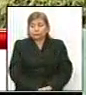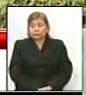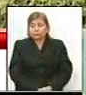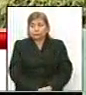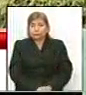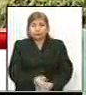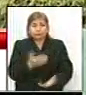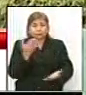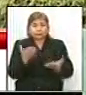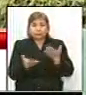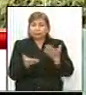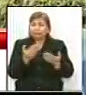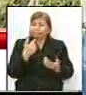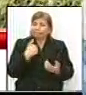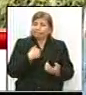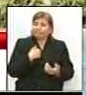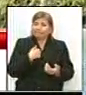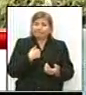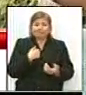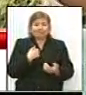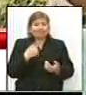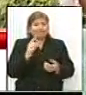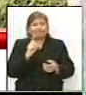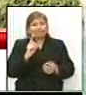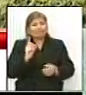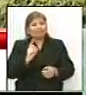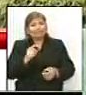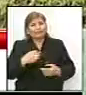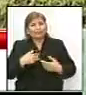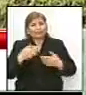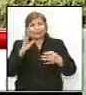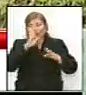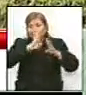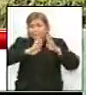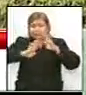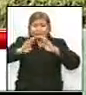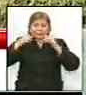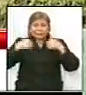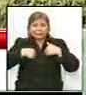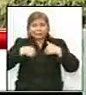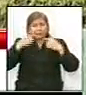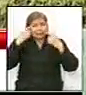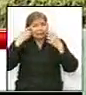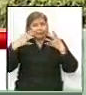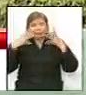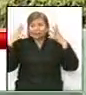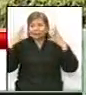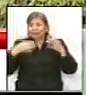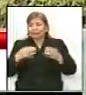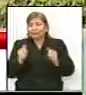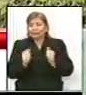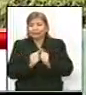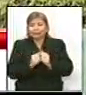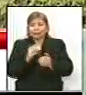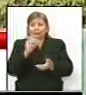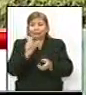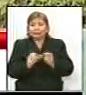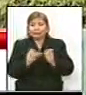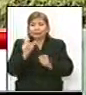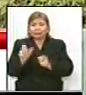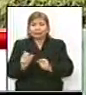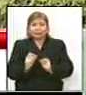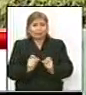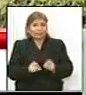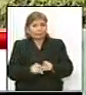a veces yo hago tapas nanaimi con preocupación yo japas a una cone como compoblano y